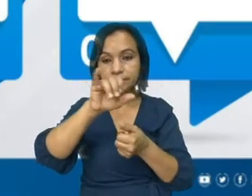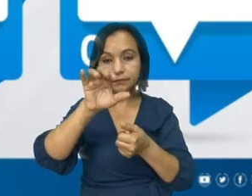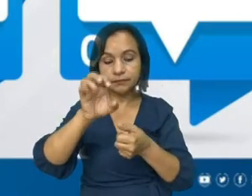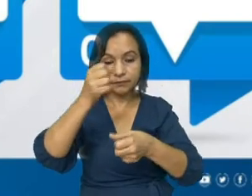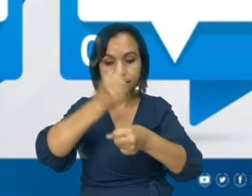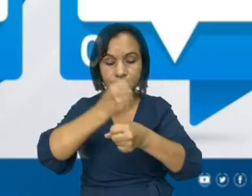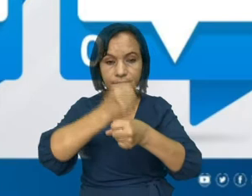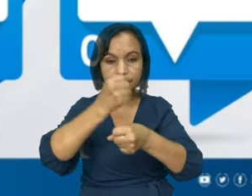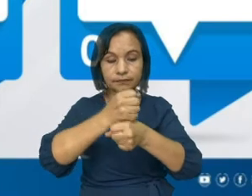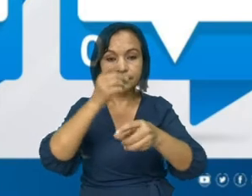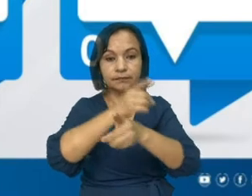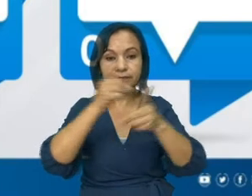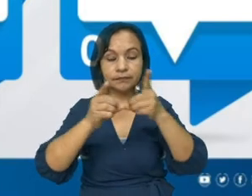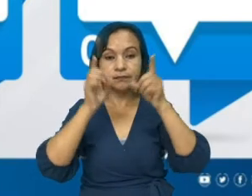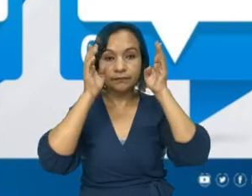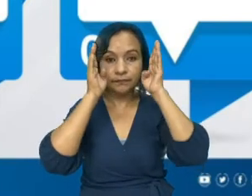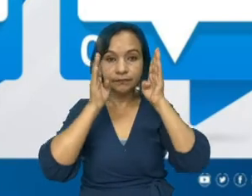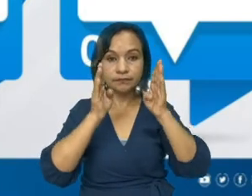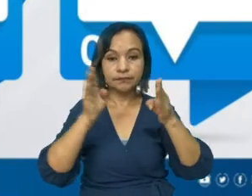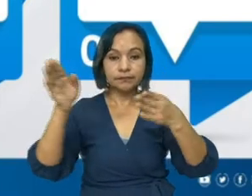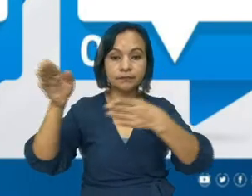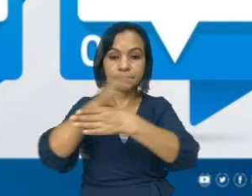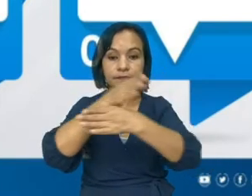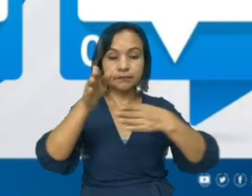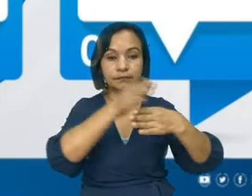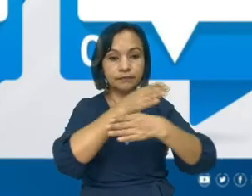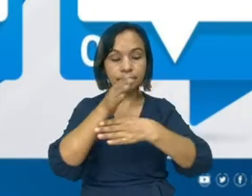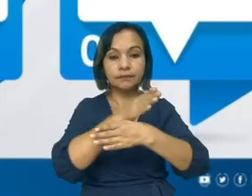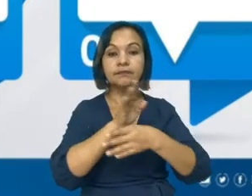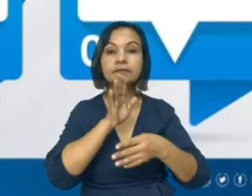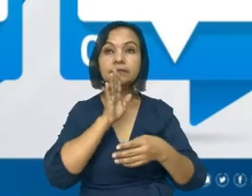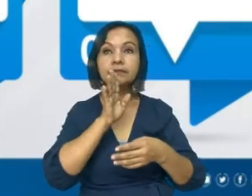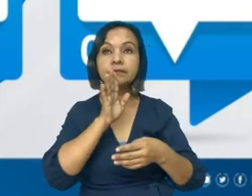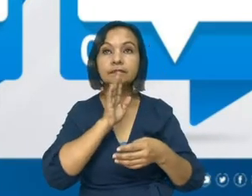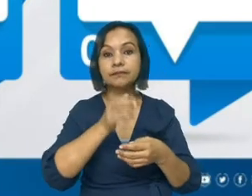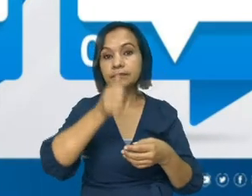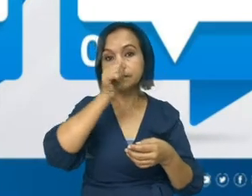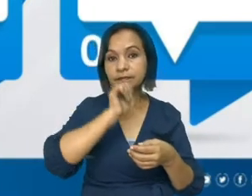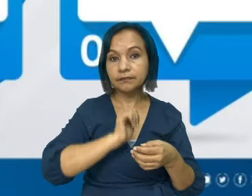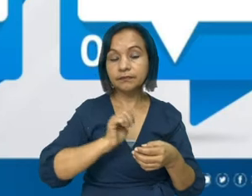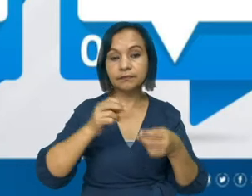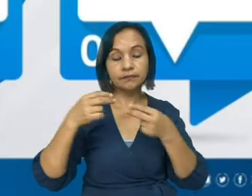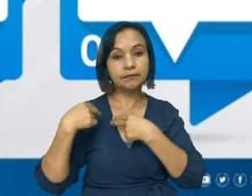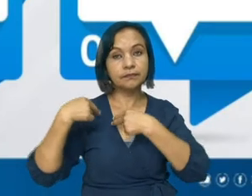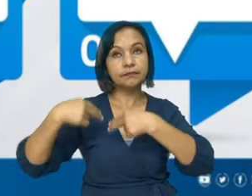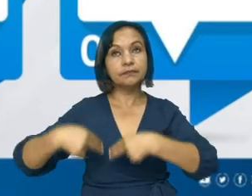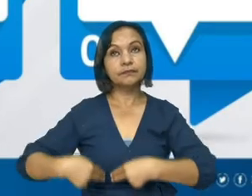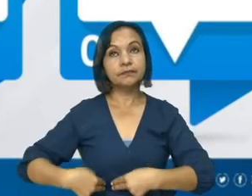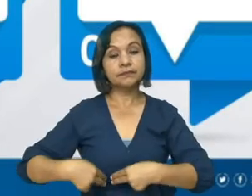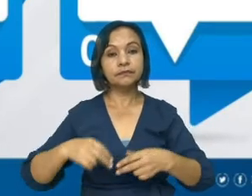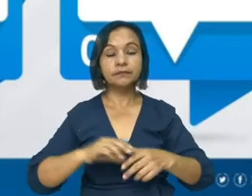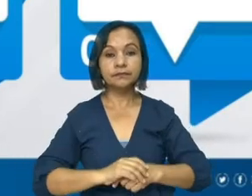trabajo debemos de tomar en cuenta de que hay diferentes categorías para hablar del agua y del consumo humano. En el